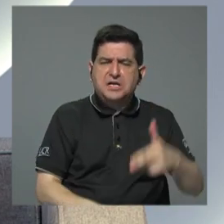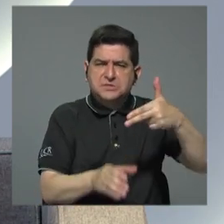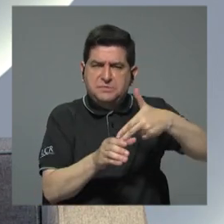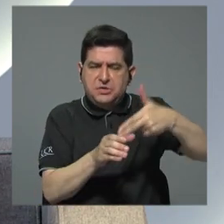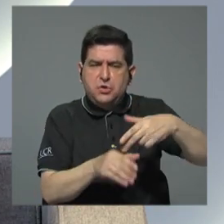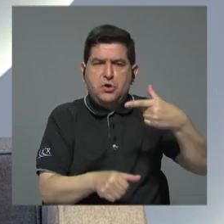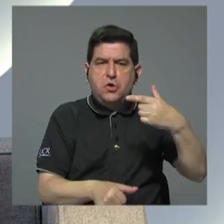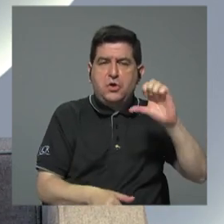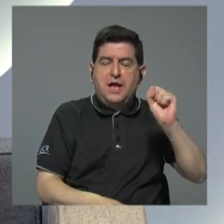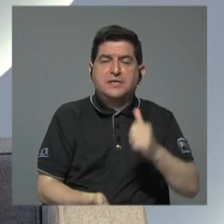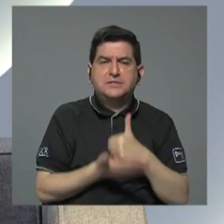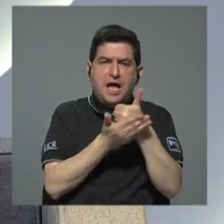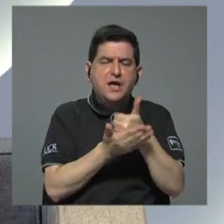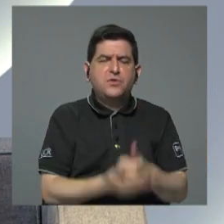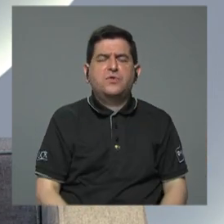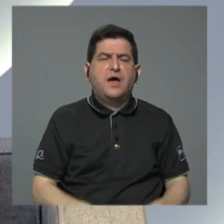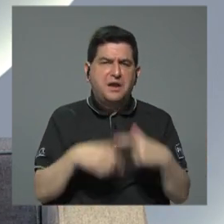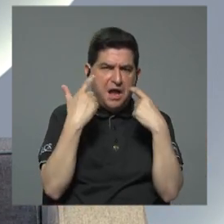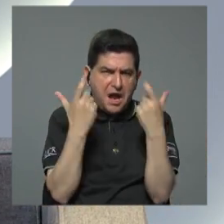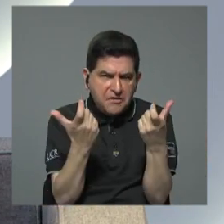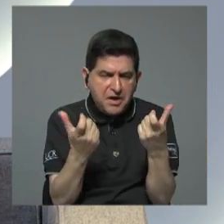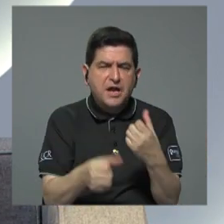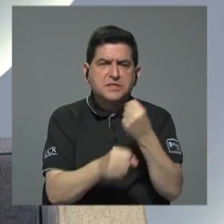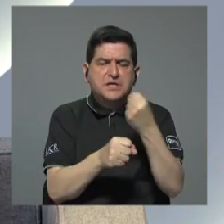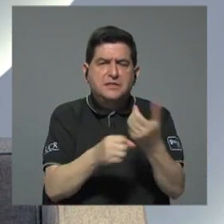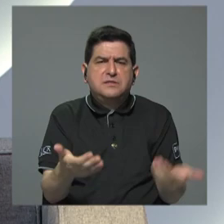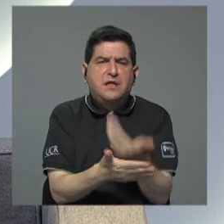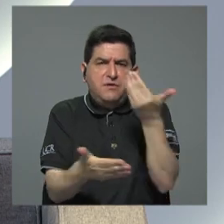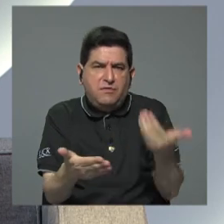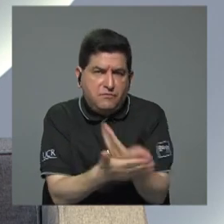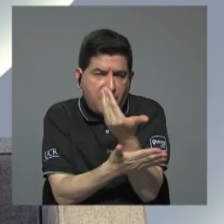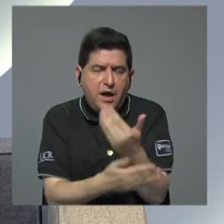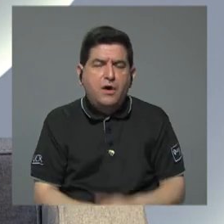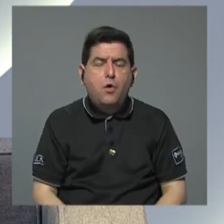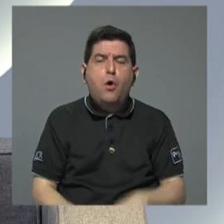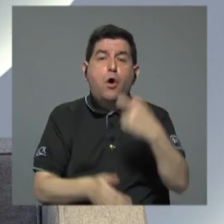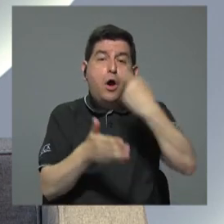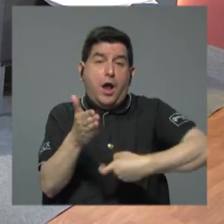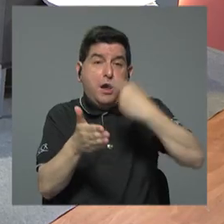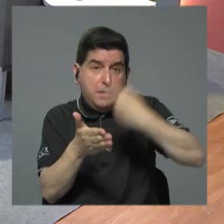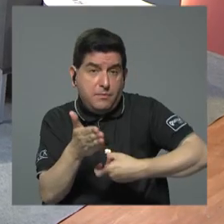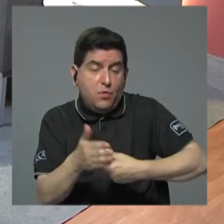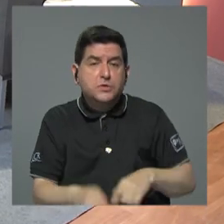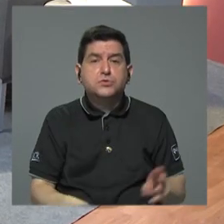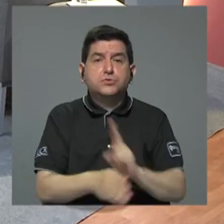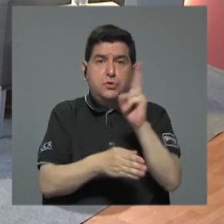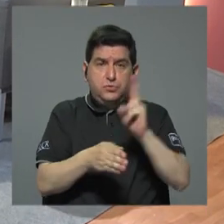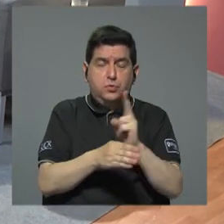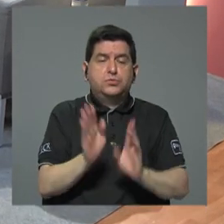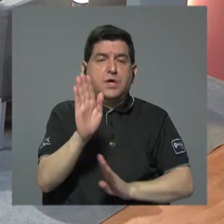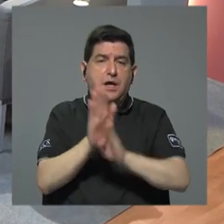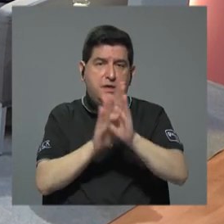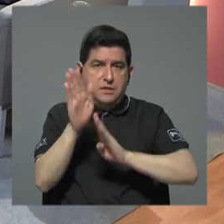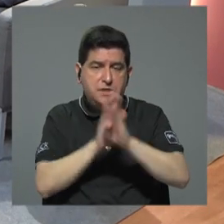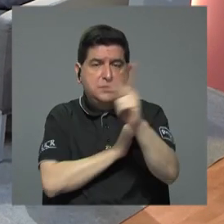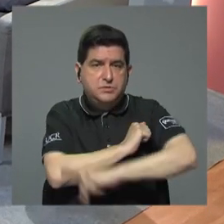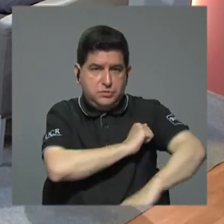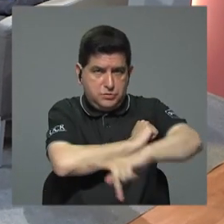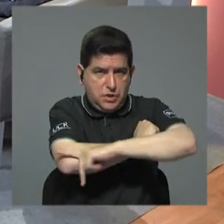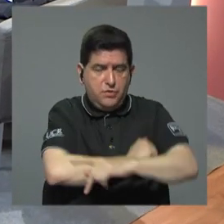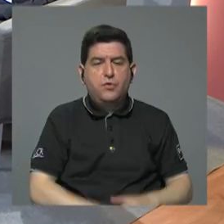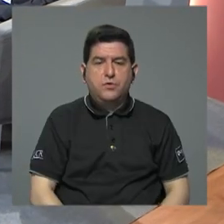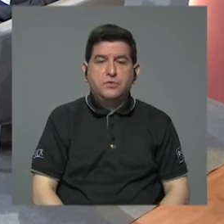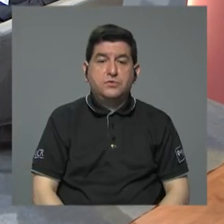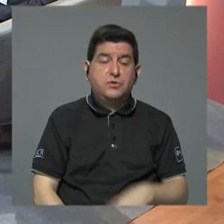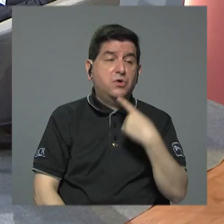de que ayudaría a traer riqueza, generar empleos y nuevos impuestos, los cuales podrían usarse para llevar desarrollo al país. Y